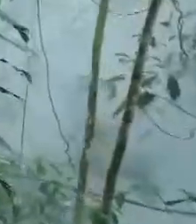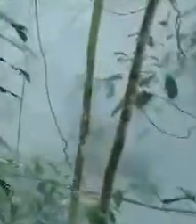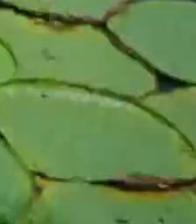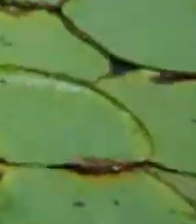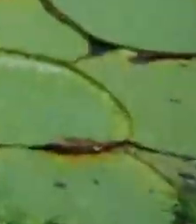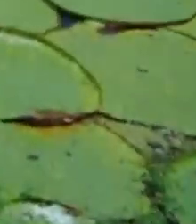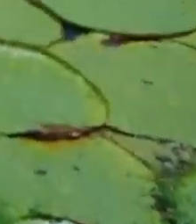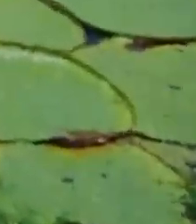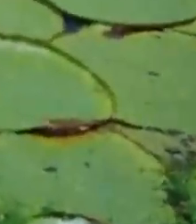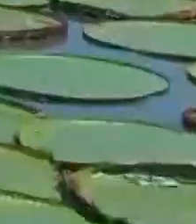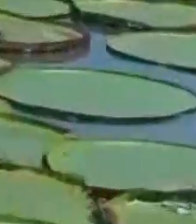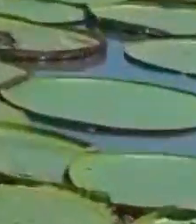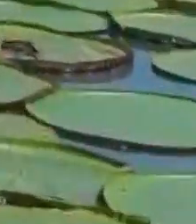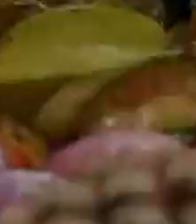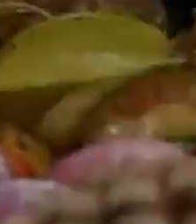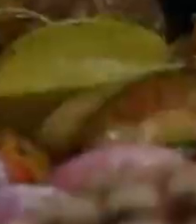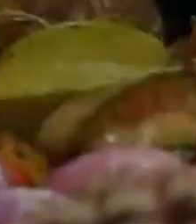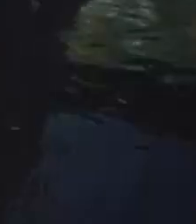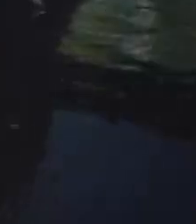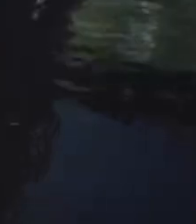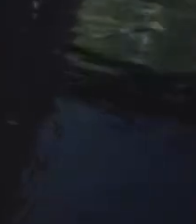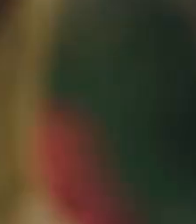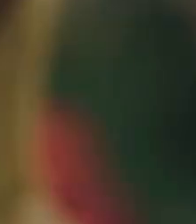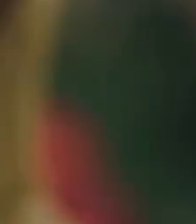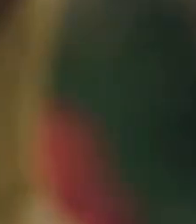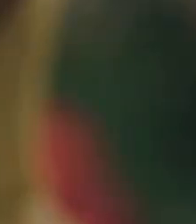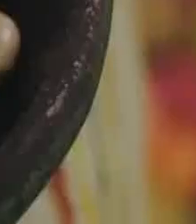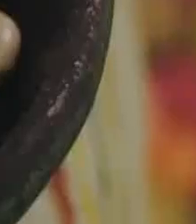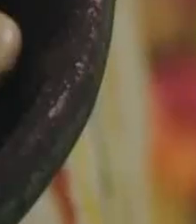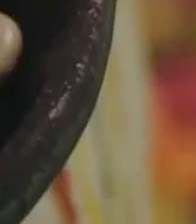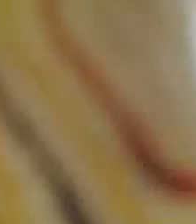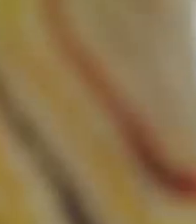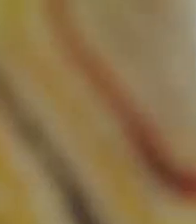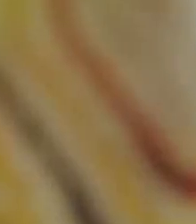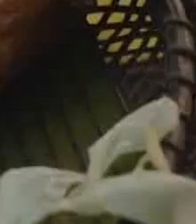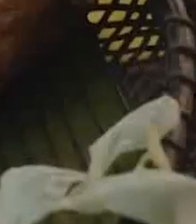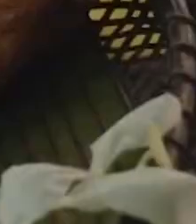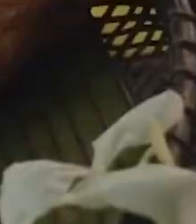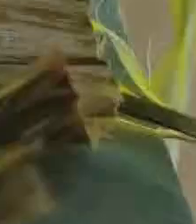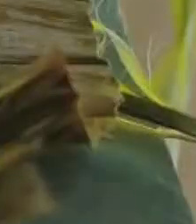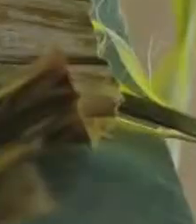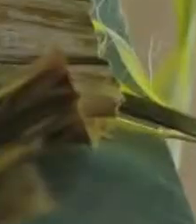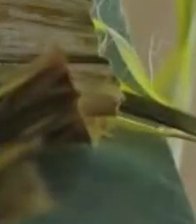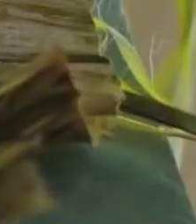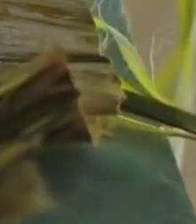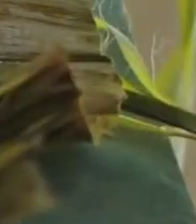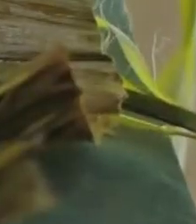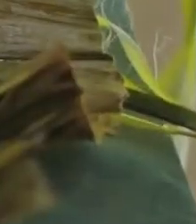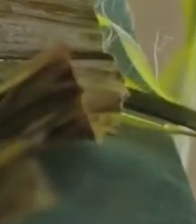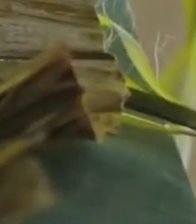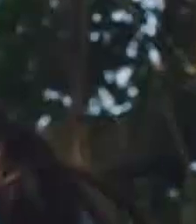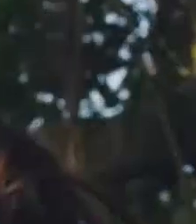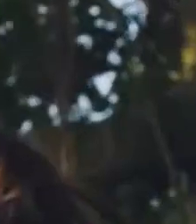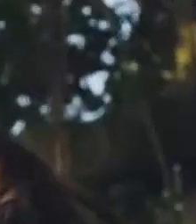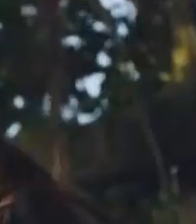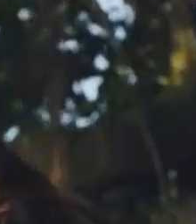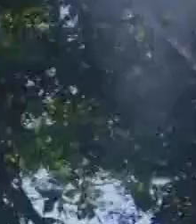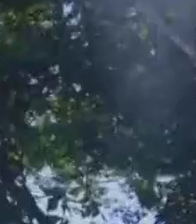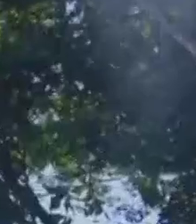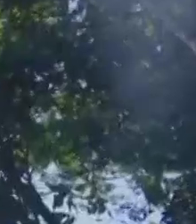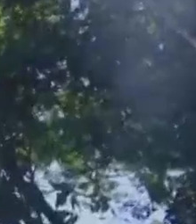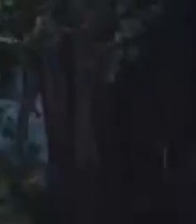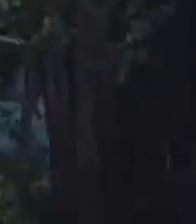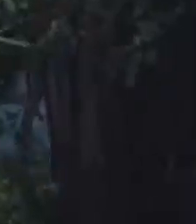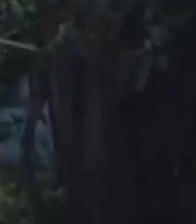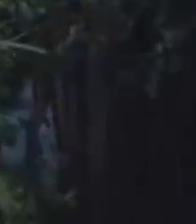35 metros y con jardín propio. Te esperan sabores inimaginables a través de una gran oferta gastronómica.